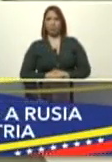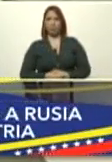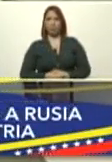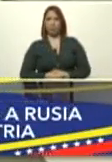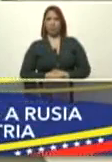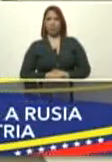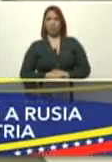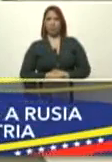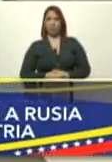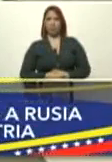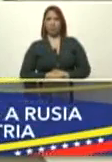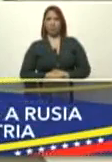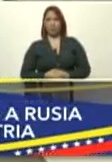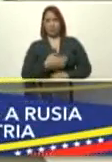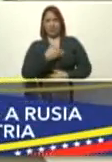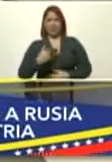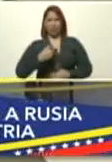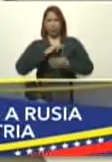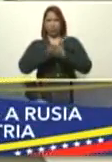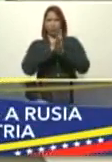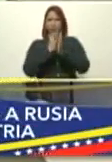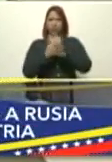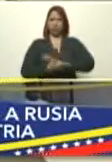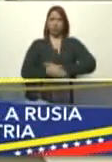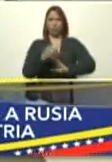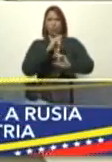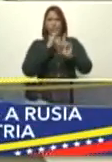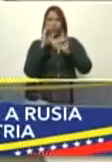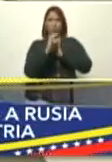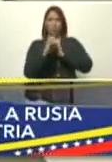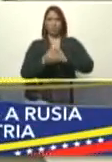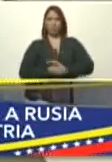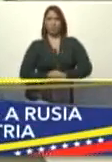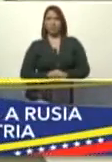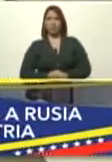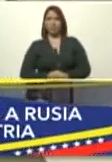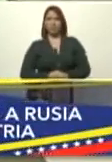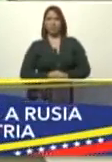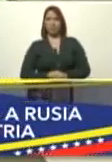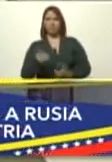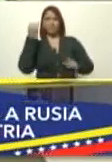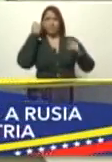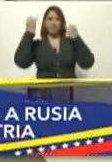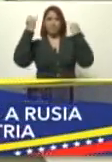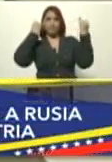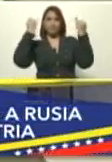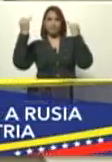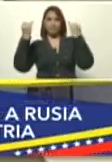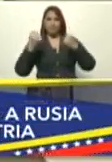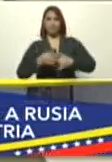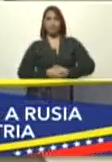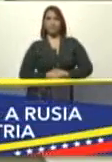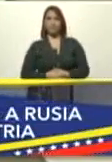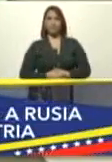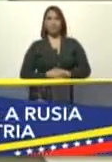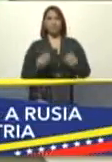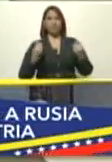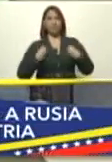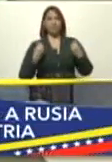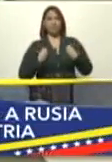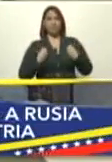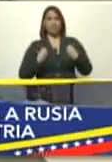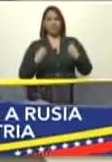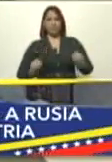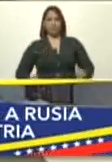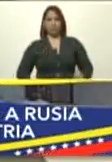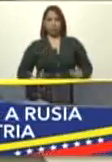Han querido destruir la cultura, las ideas, la vida que emana de